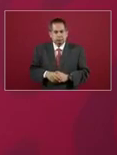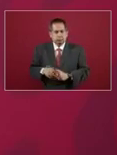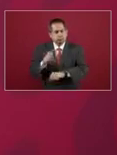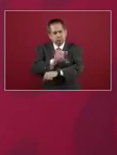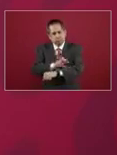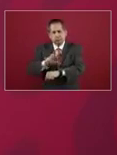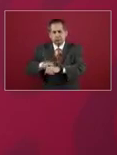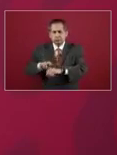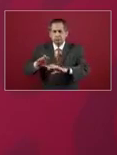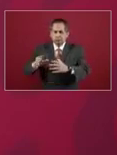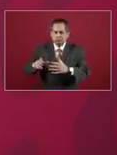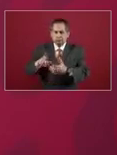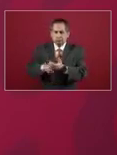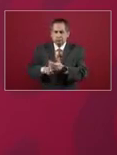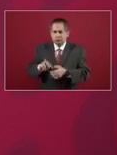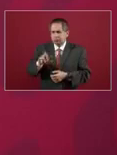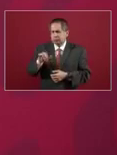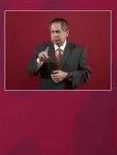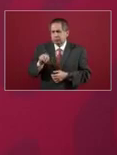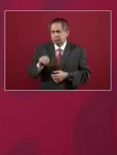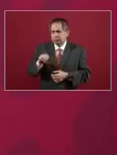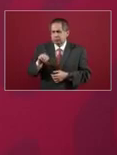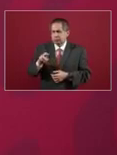coordinador Ricardo Monreal,